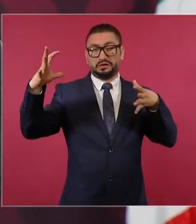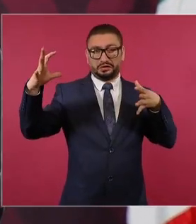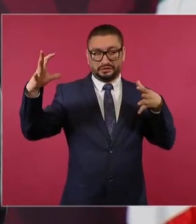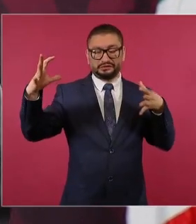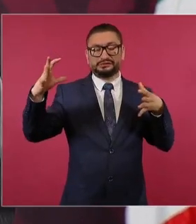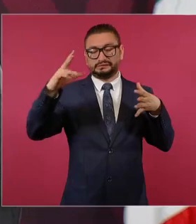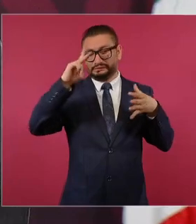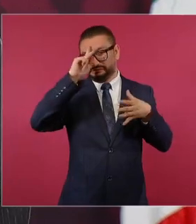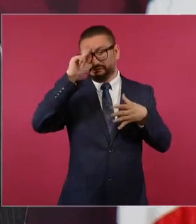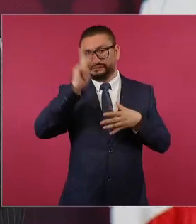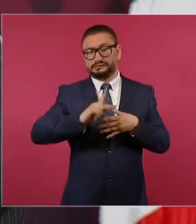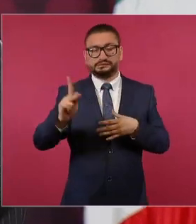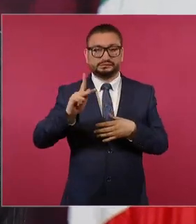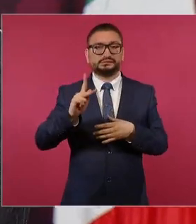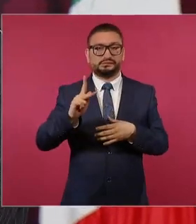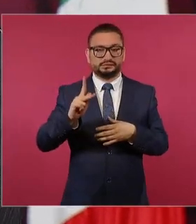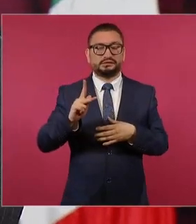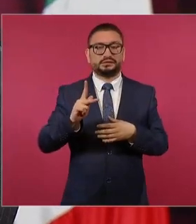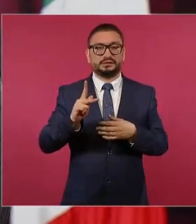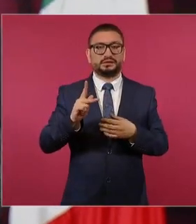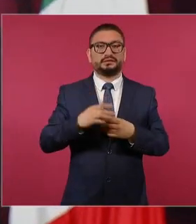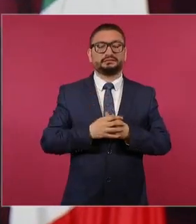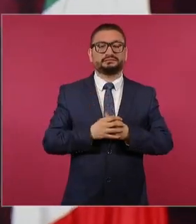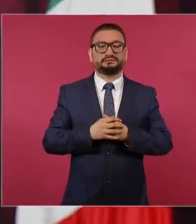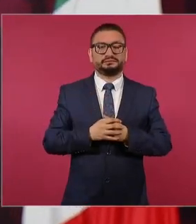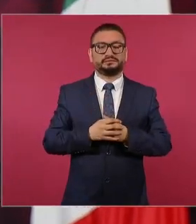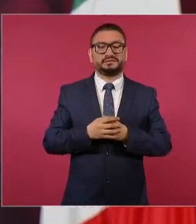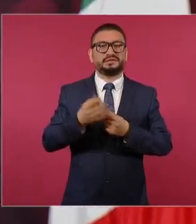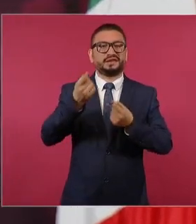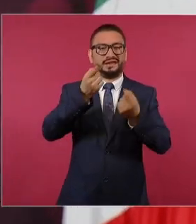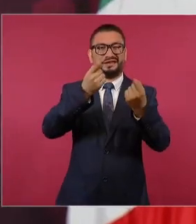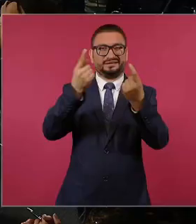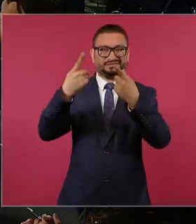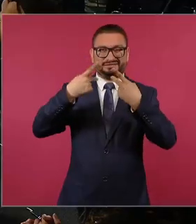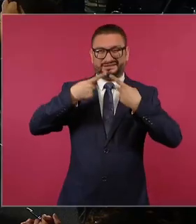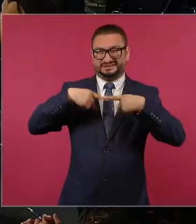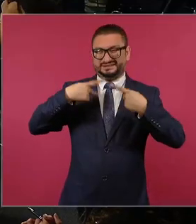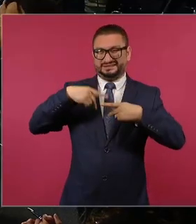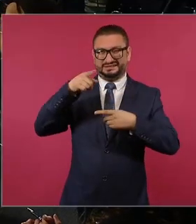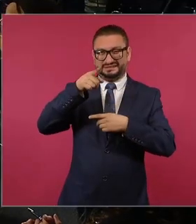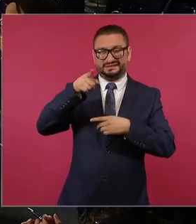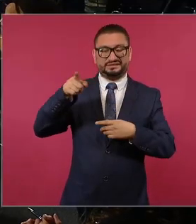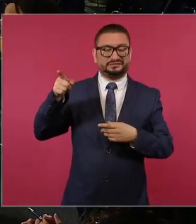Lo peor es que hay quienes ni siquiera